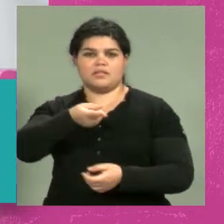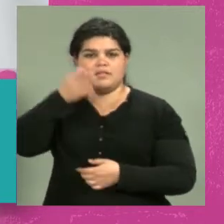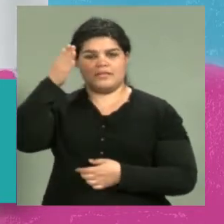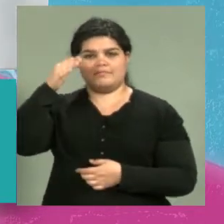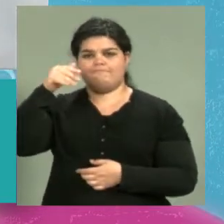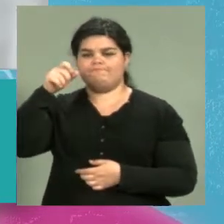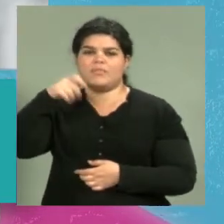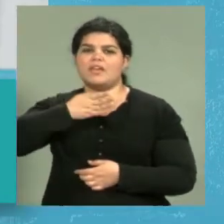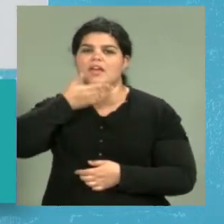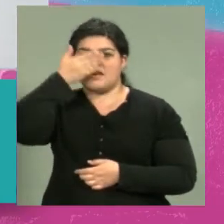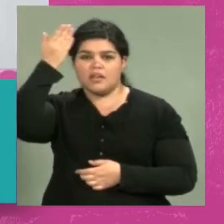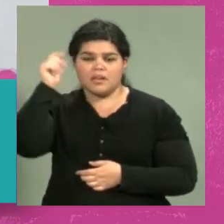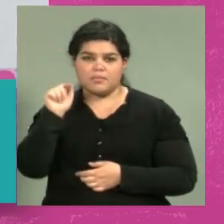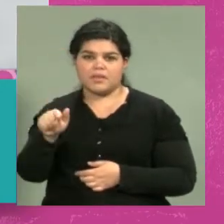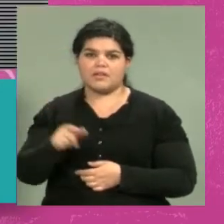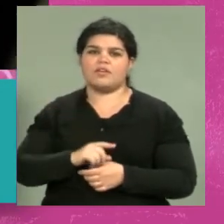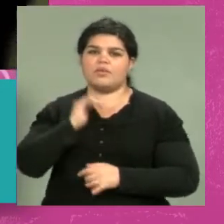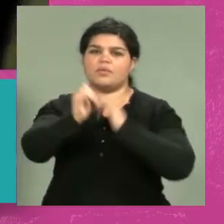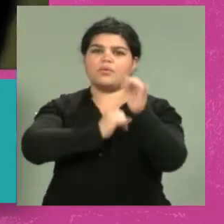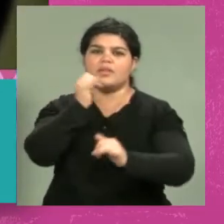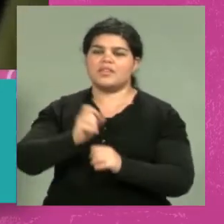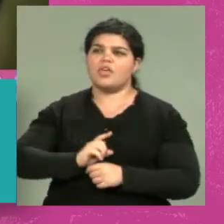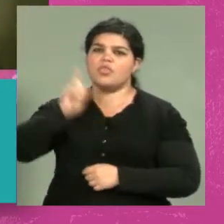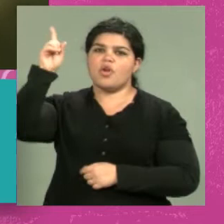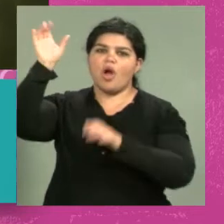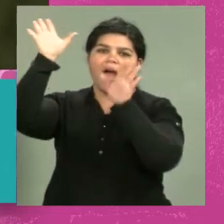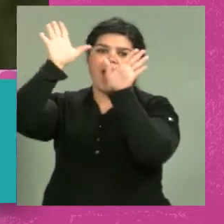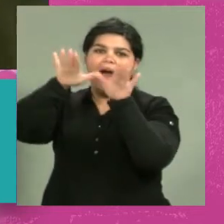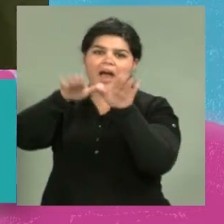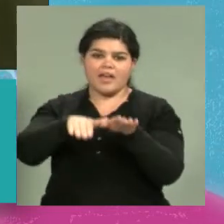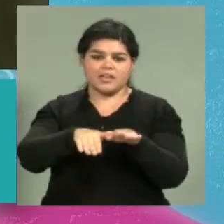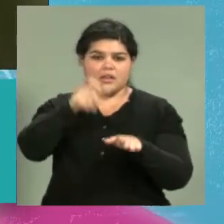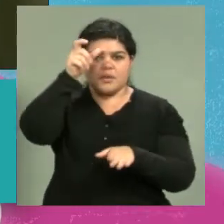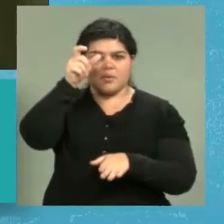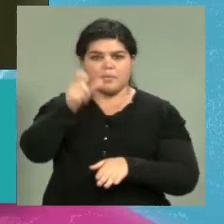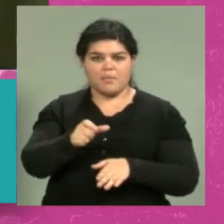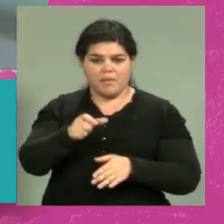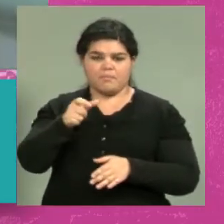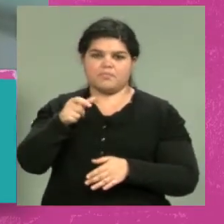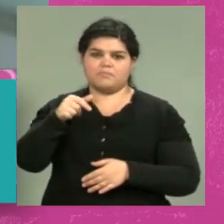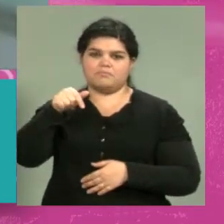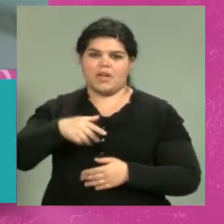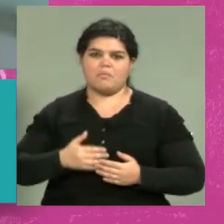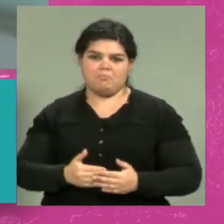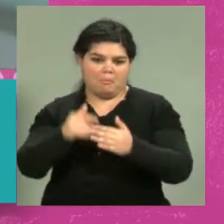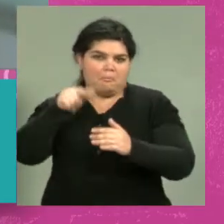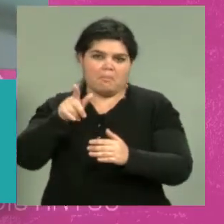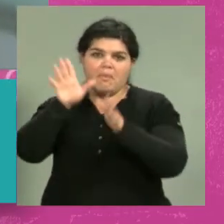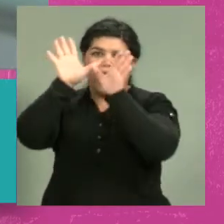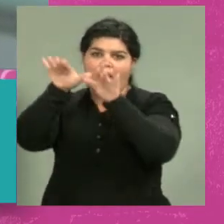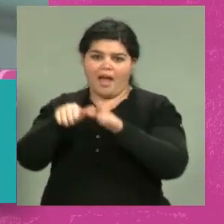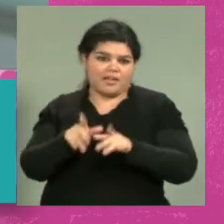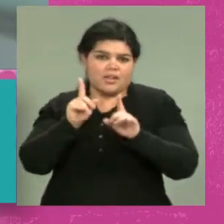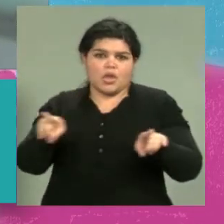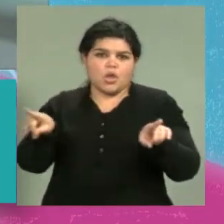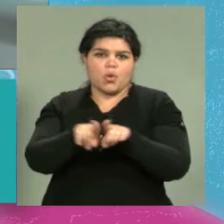se dice de que Dios hace descender al ángel quien insufla la vida en el vientre materno, en el útero materno, luego